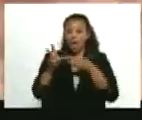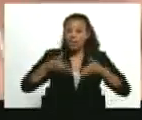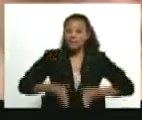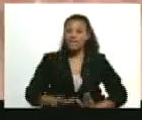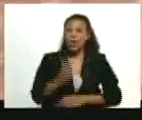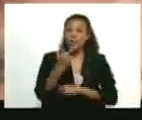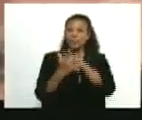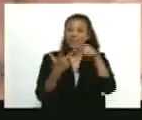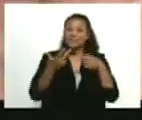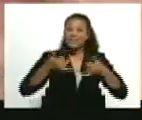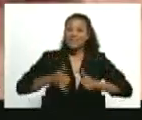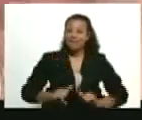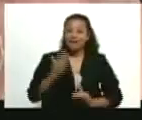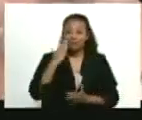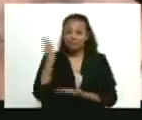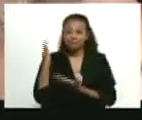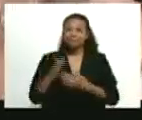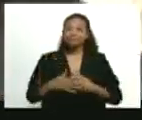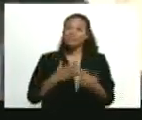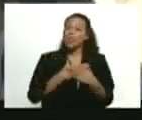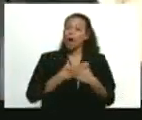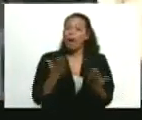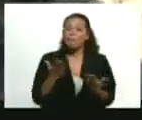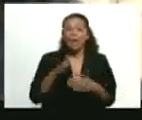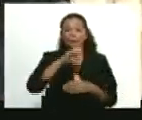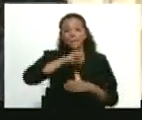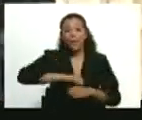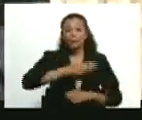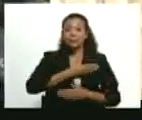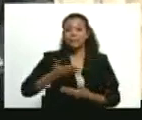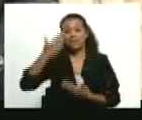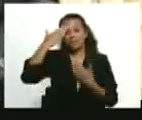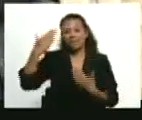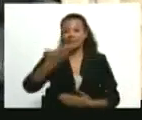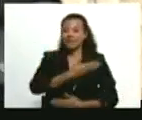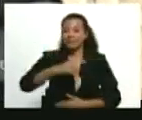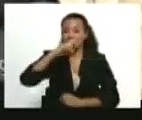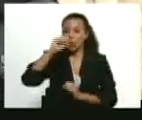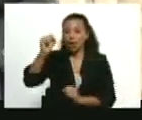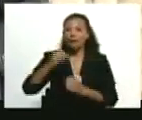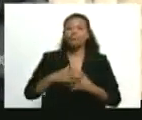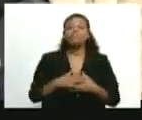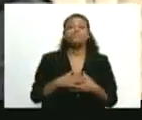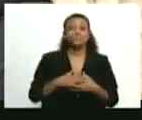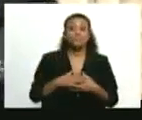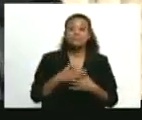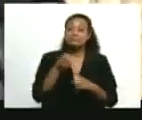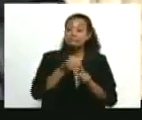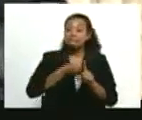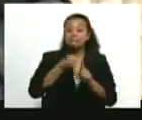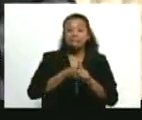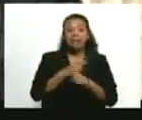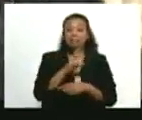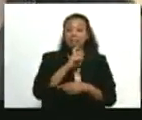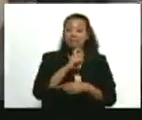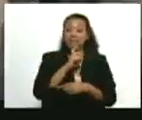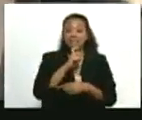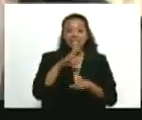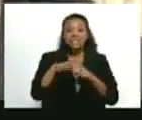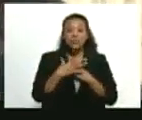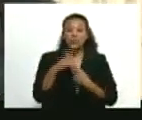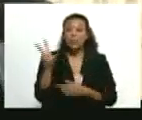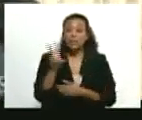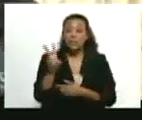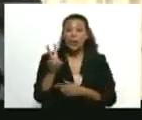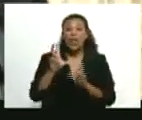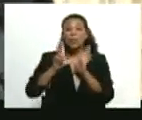bueno, que lo quiero mucho. Y bueno, presidente Nicolás, pues con un gran saludo también, usted le ha tocado durísimo, bueno, pues